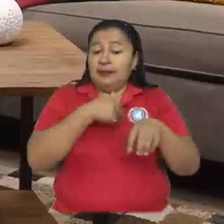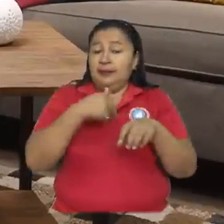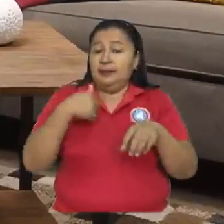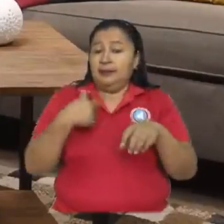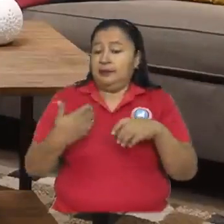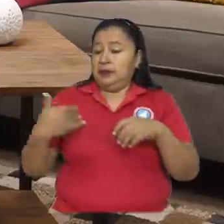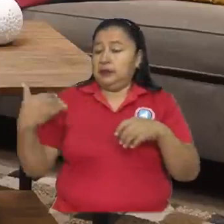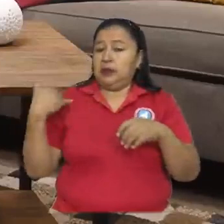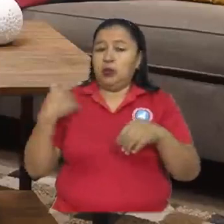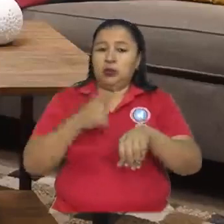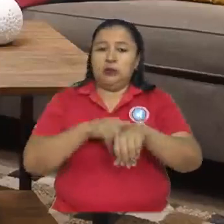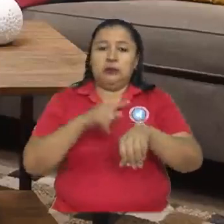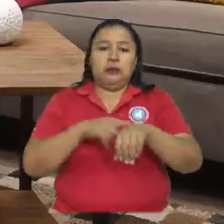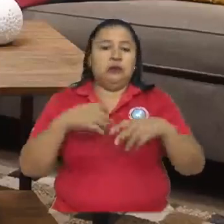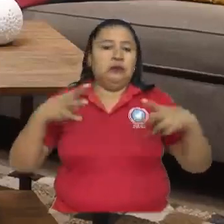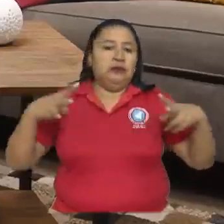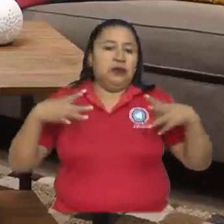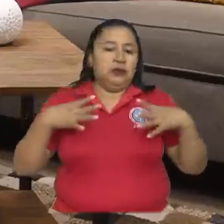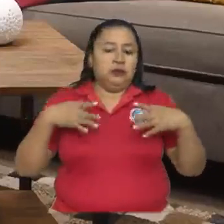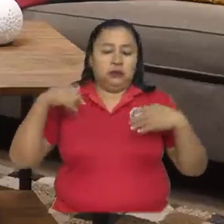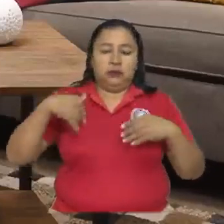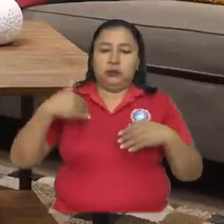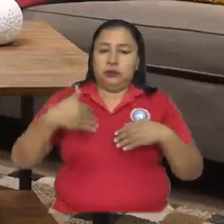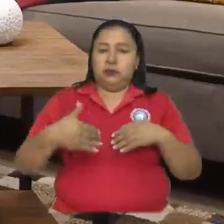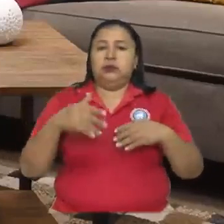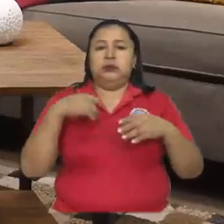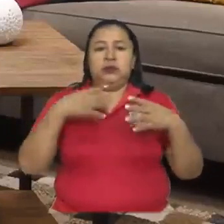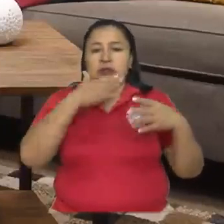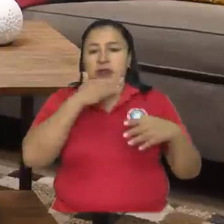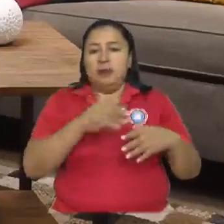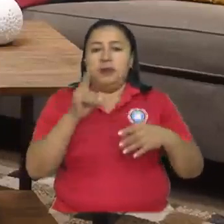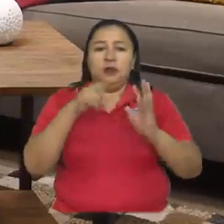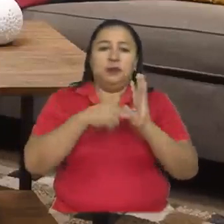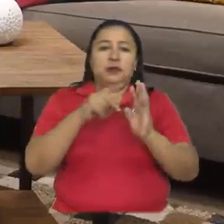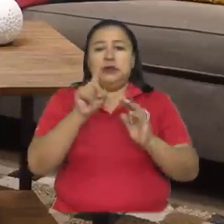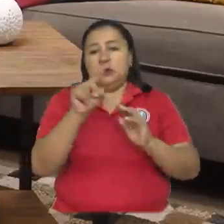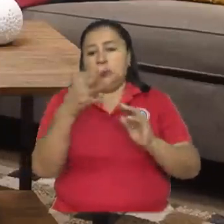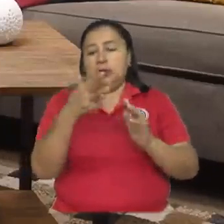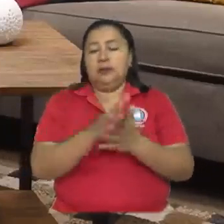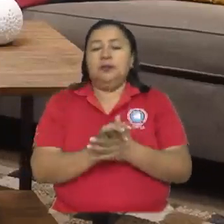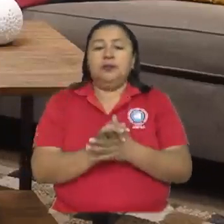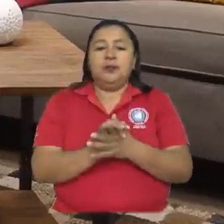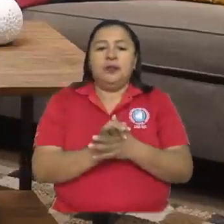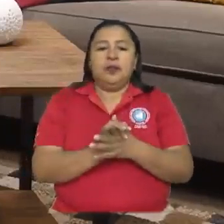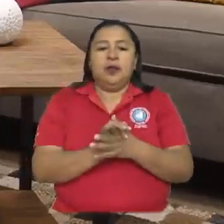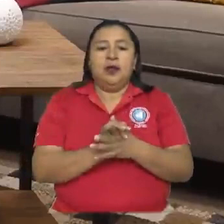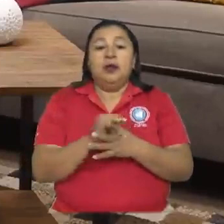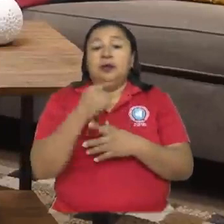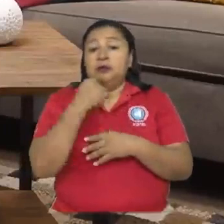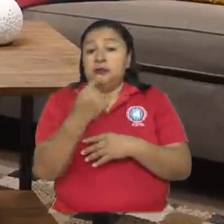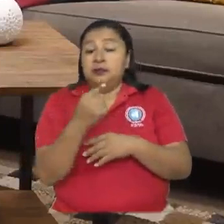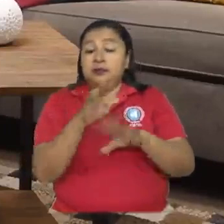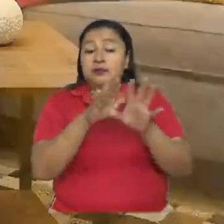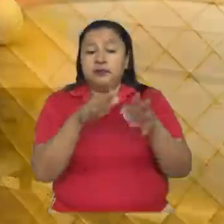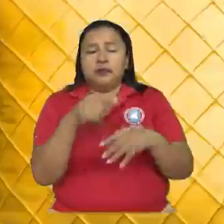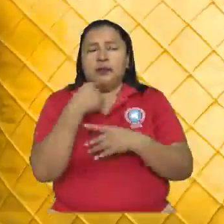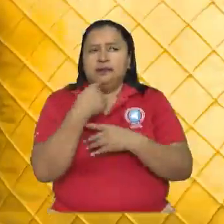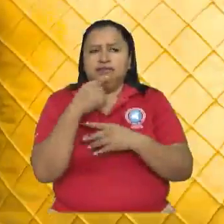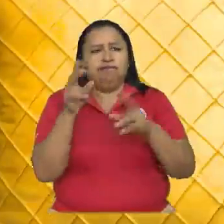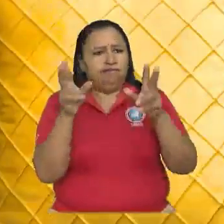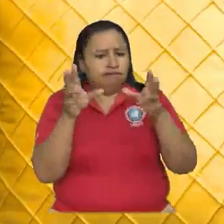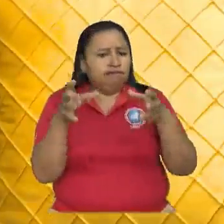este periodo de vacaciones y de fin de año de nuestro pueblo. Pues para el sector turístico el comportamiento fue